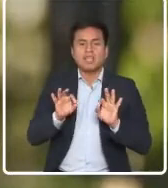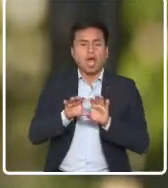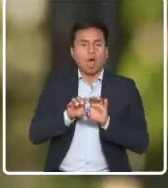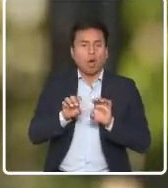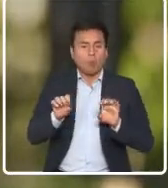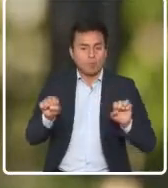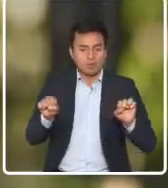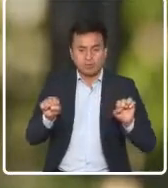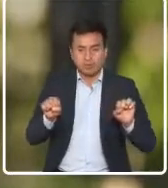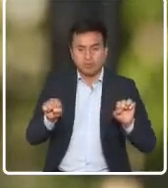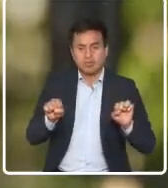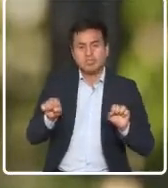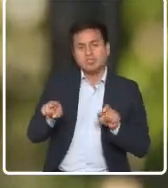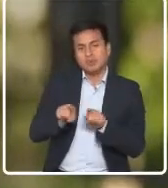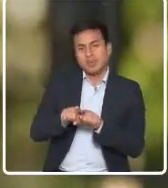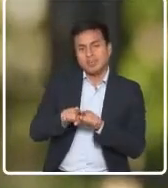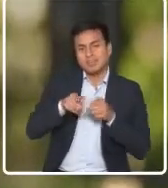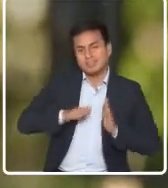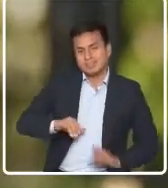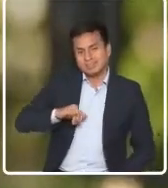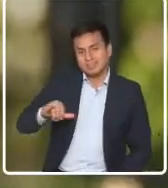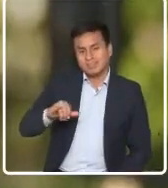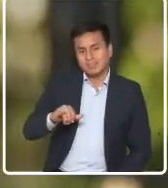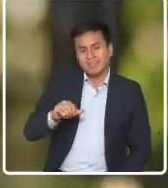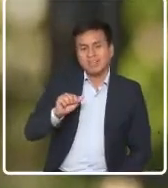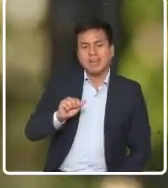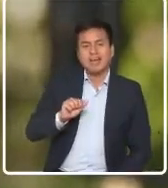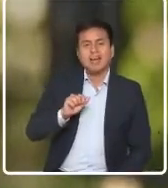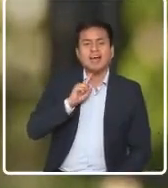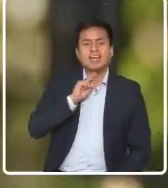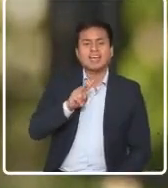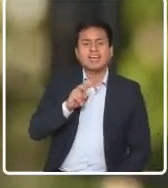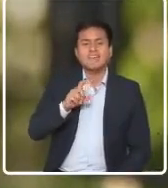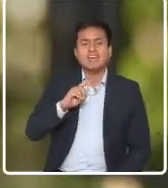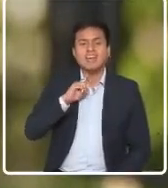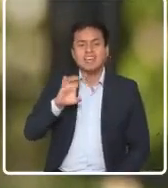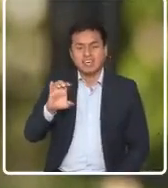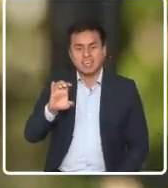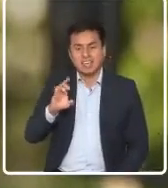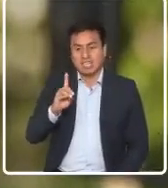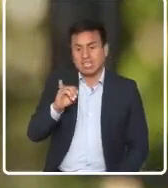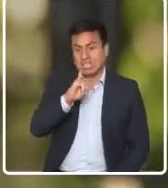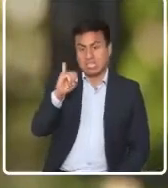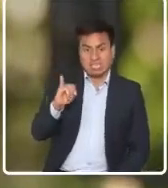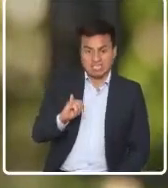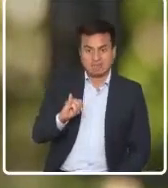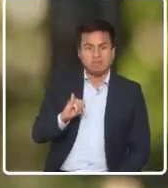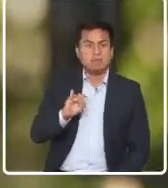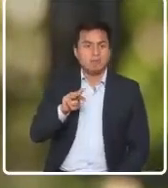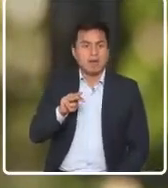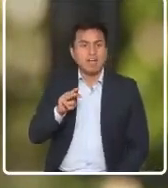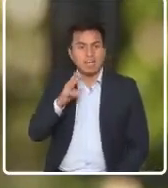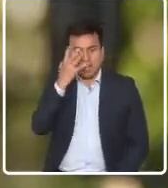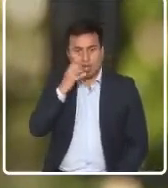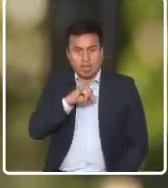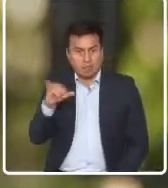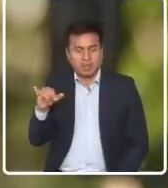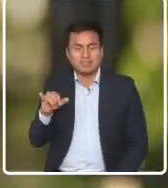especialmente el compromiso de mi coterráneo, Humberto Aquebeque. días, porque si no la mamá se enoja.